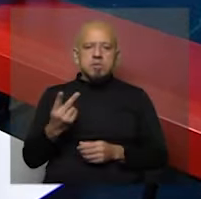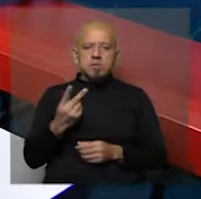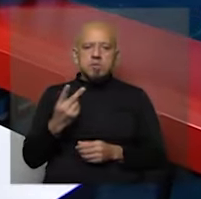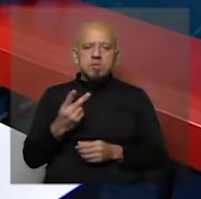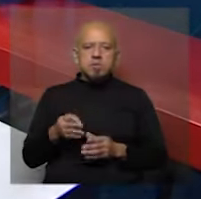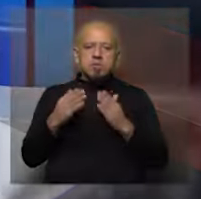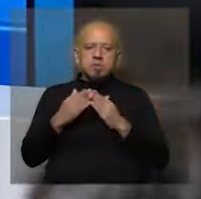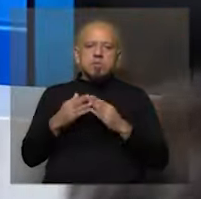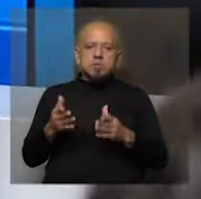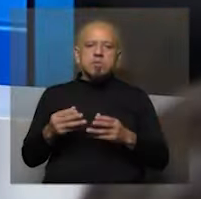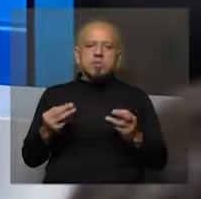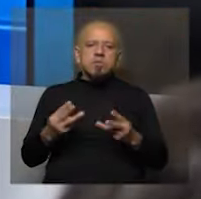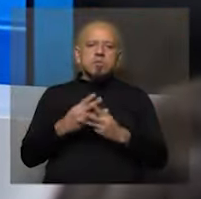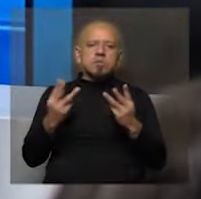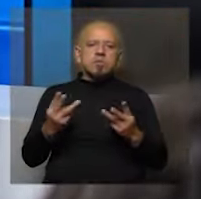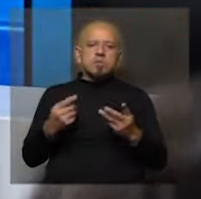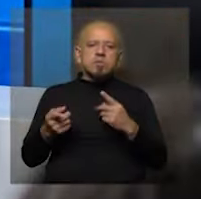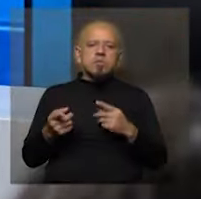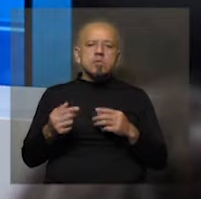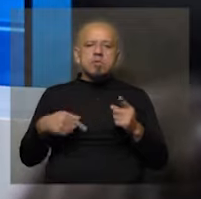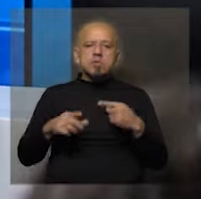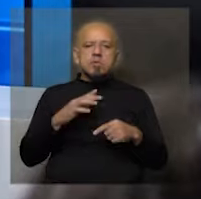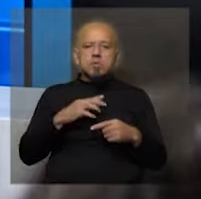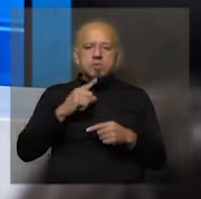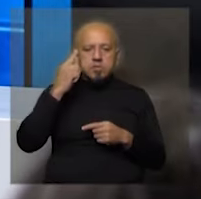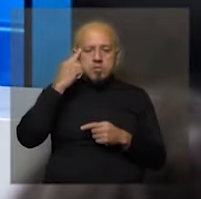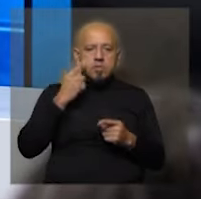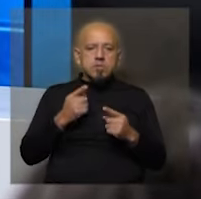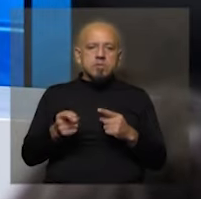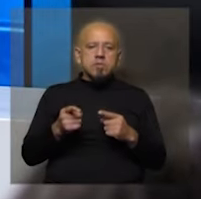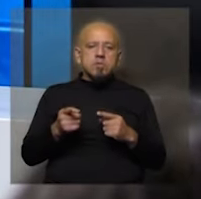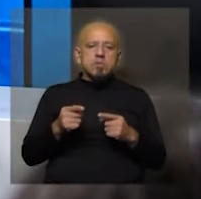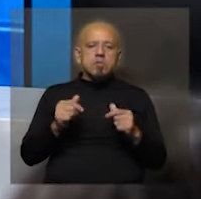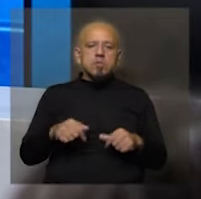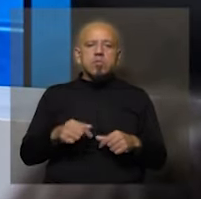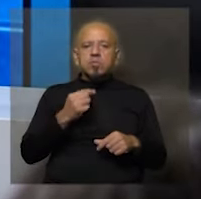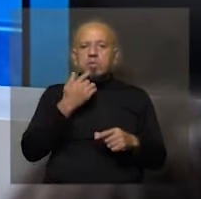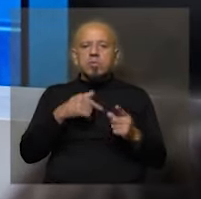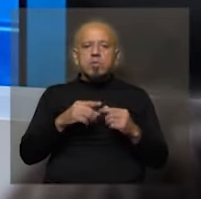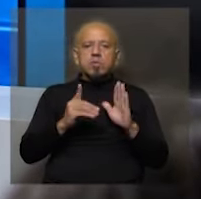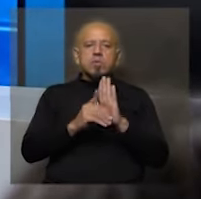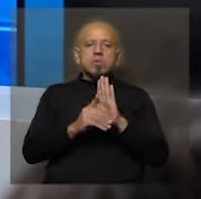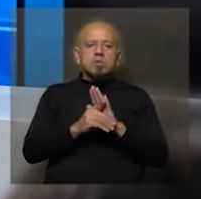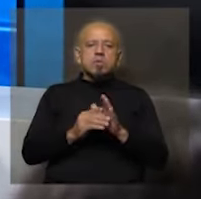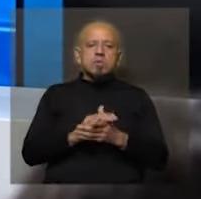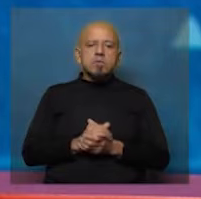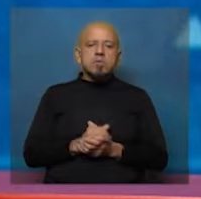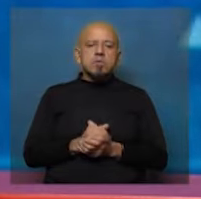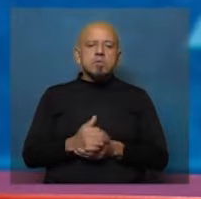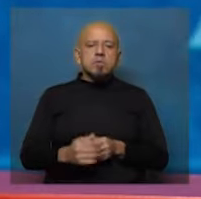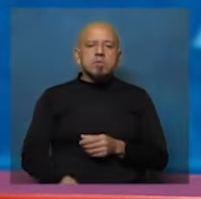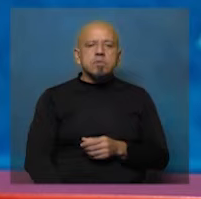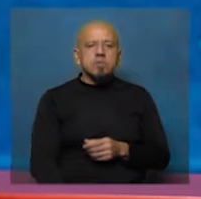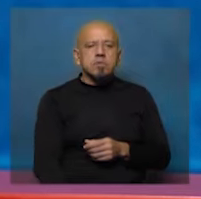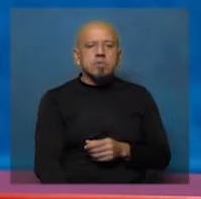recién con Mariela a nivel general no este soledad qué reflexión te genera estos datos que conocimos hoy por ejemplo Me parece